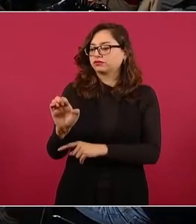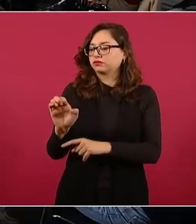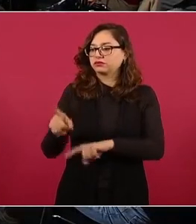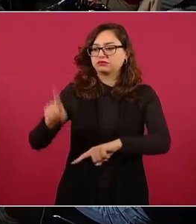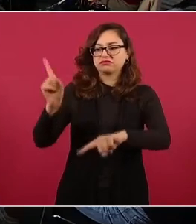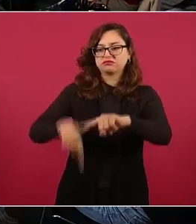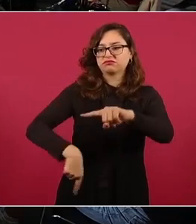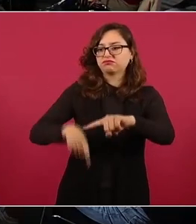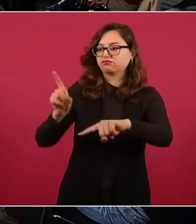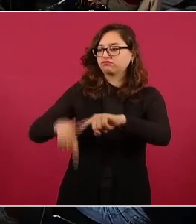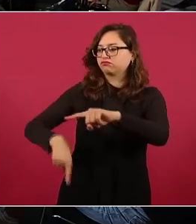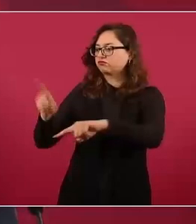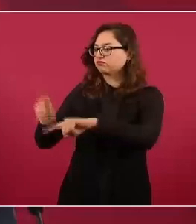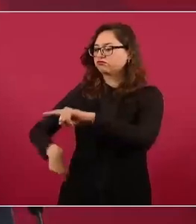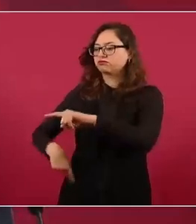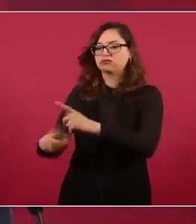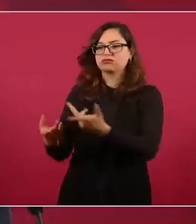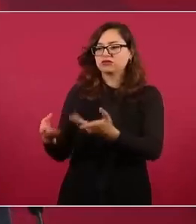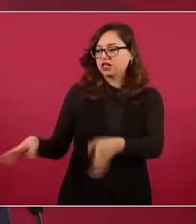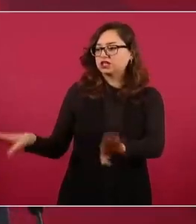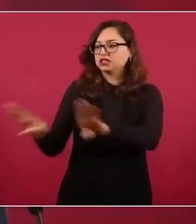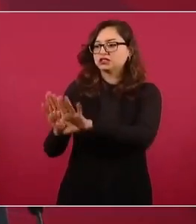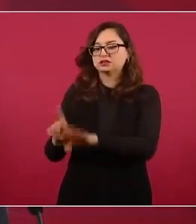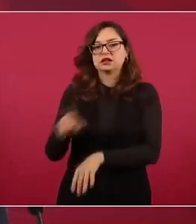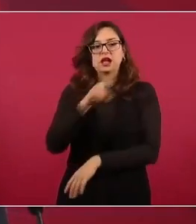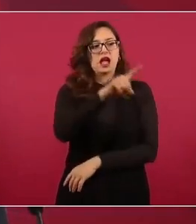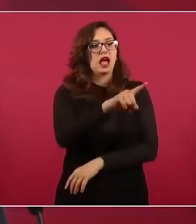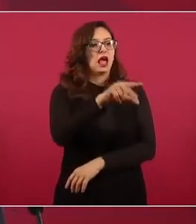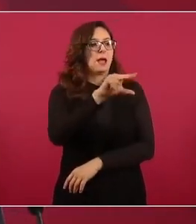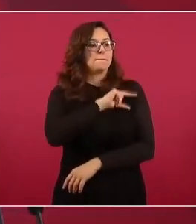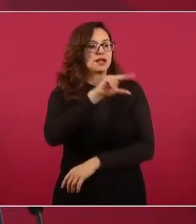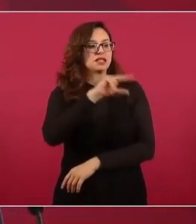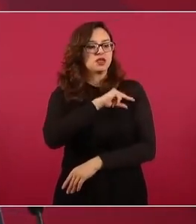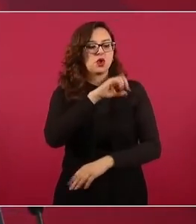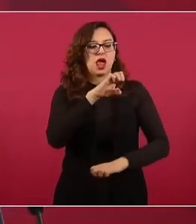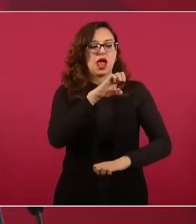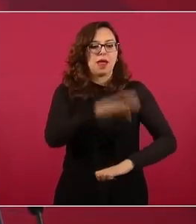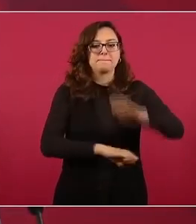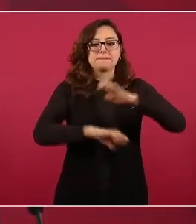para no competir con las empresas